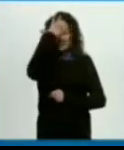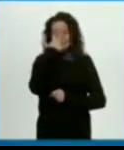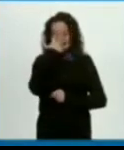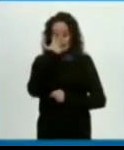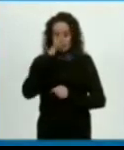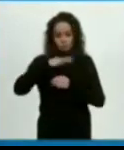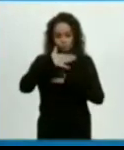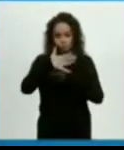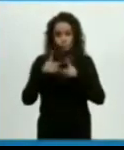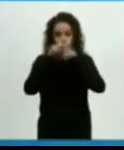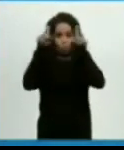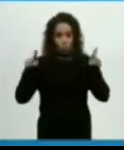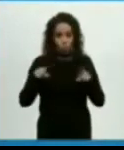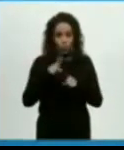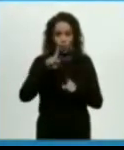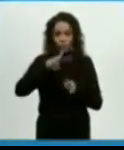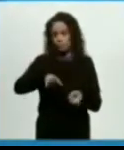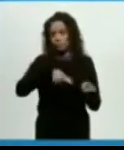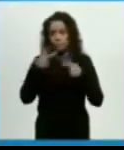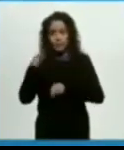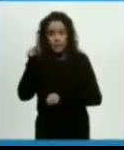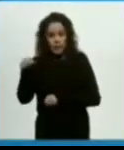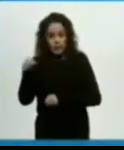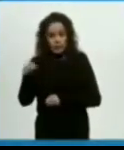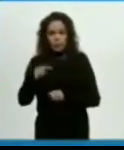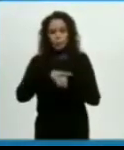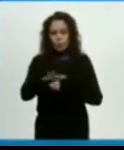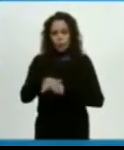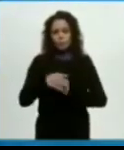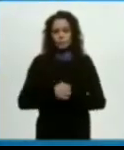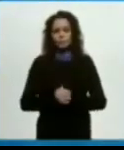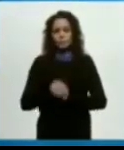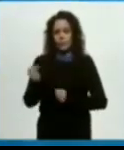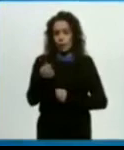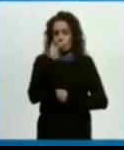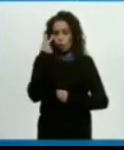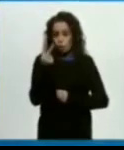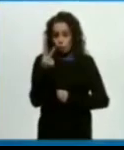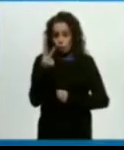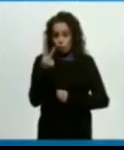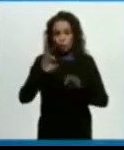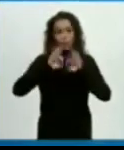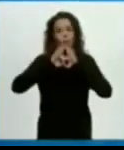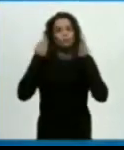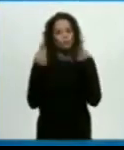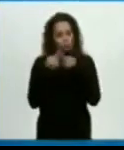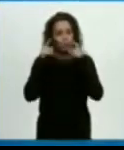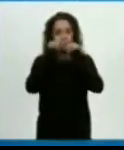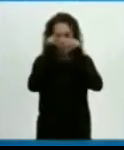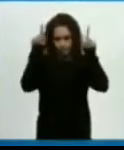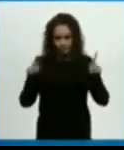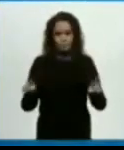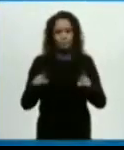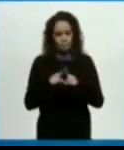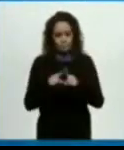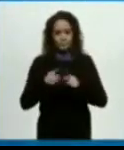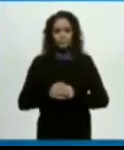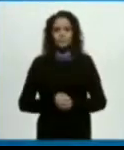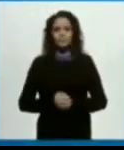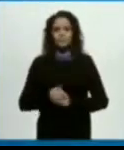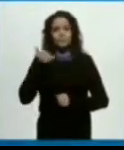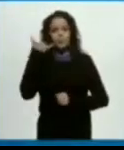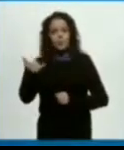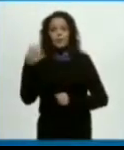cuadrado, el prisma rectangular tiene dos caras en forma de cuadrado